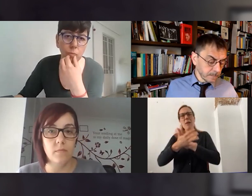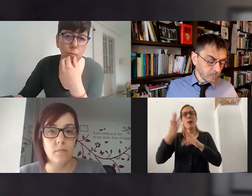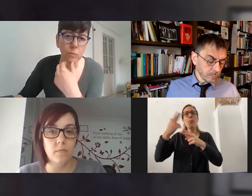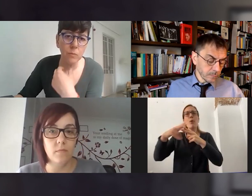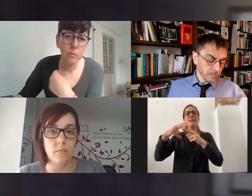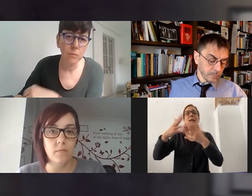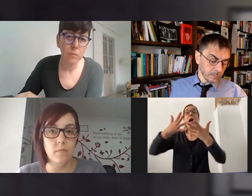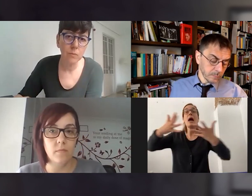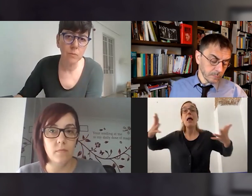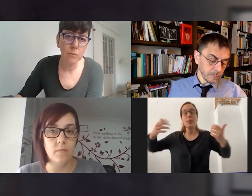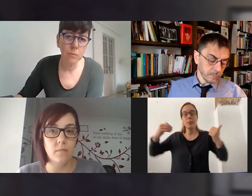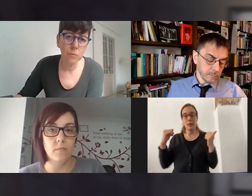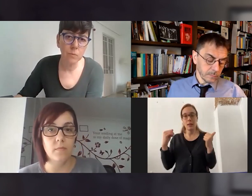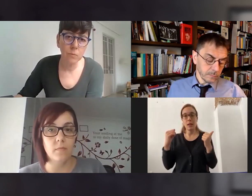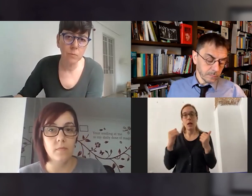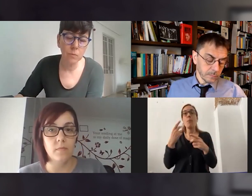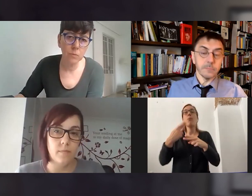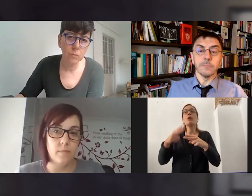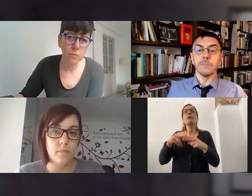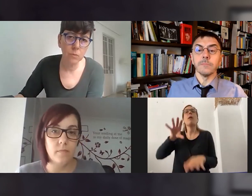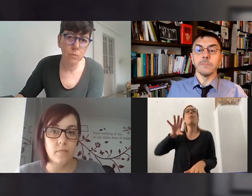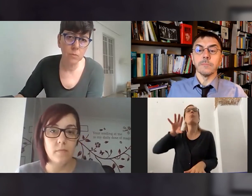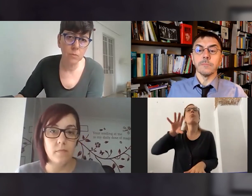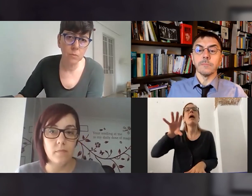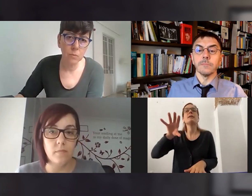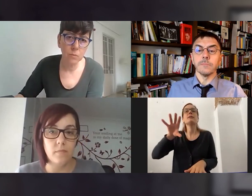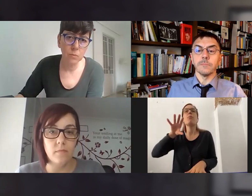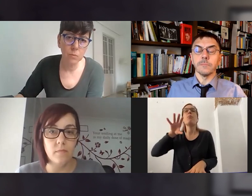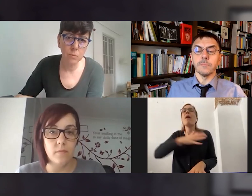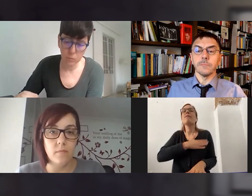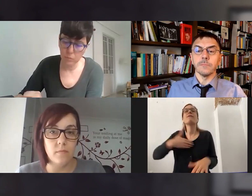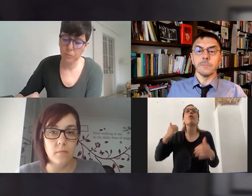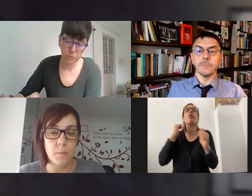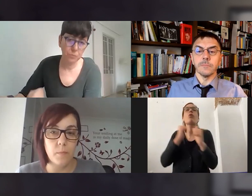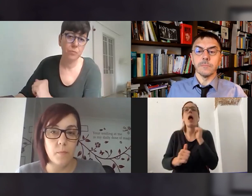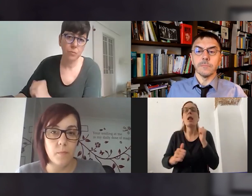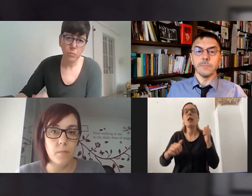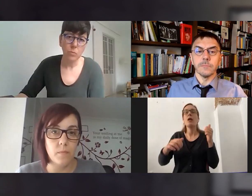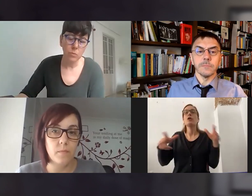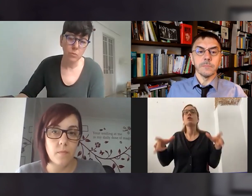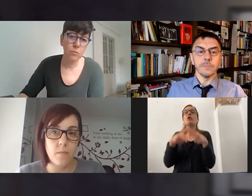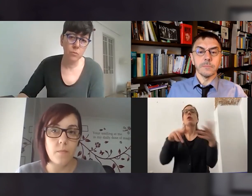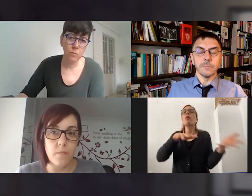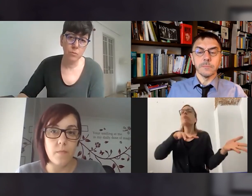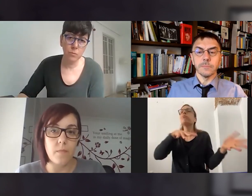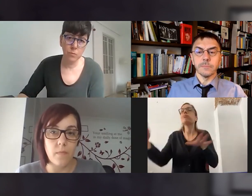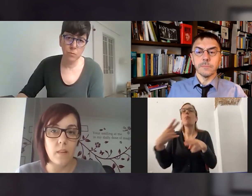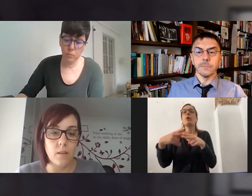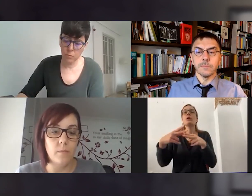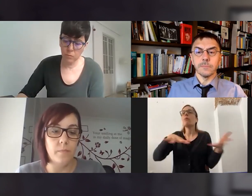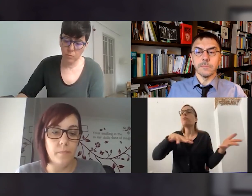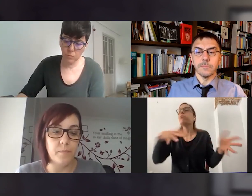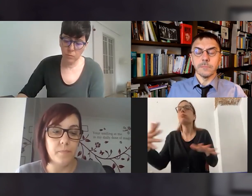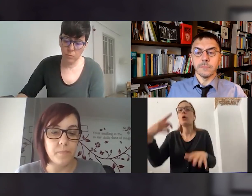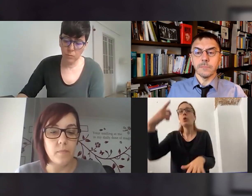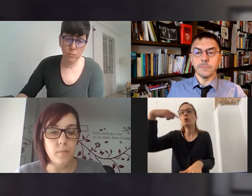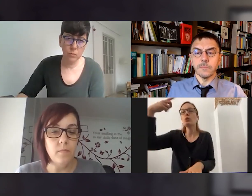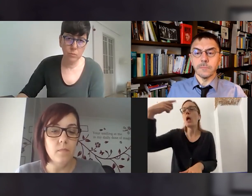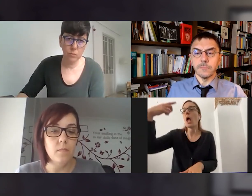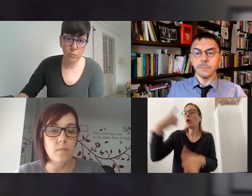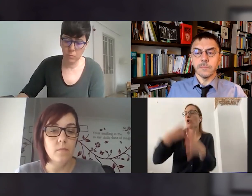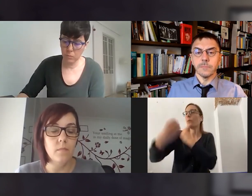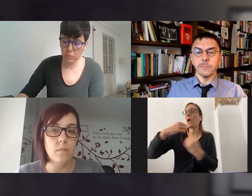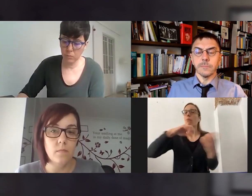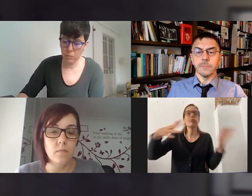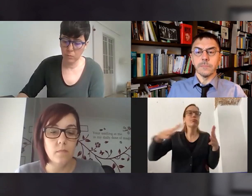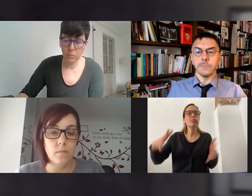política grande? De la política de país. ¿Qué país queremos? ¿Cuáles son las transformaciones sociales, políticas, económicas y culturales que necesita este país para